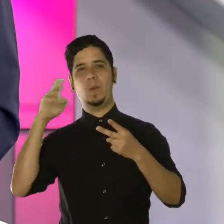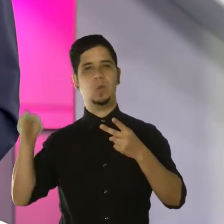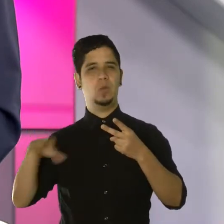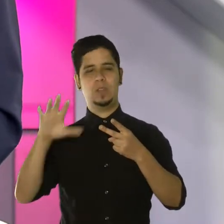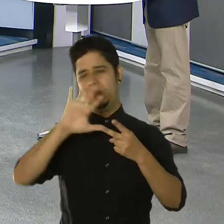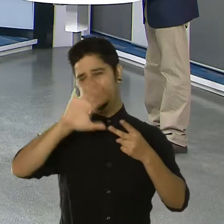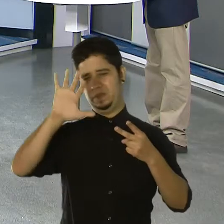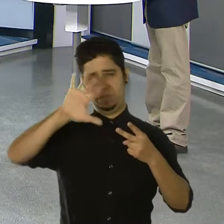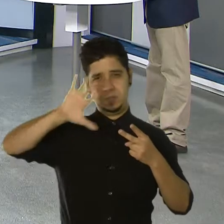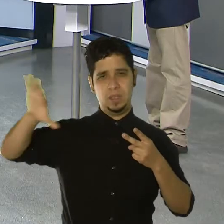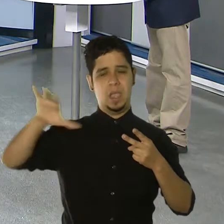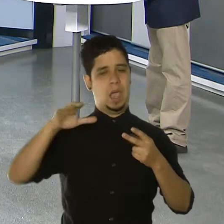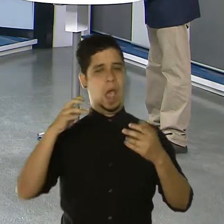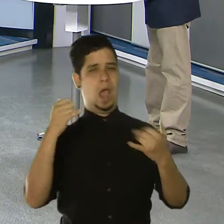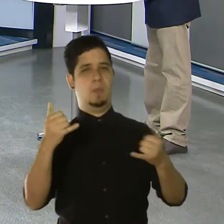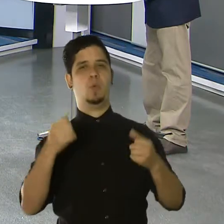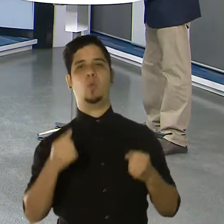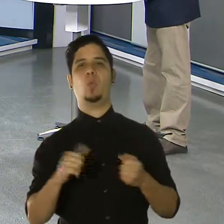material?